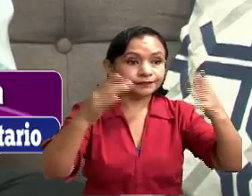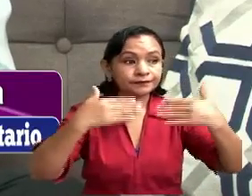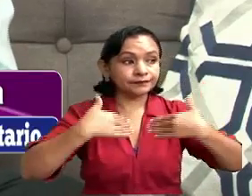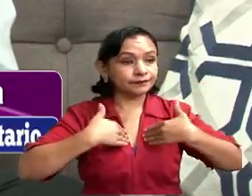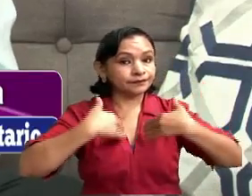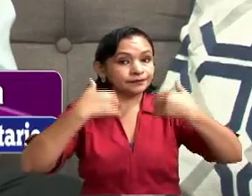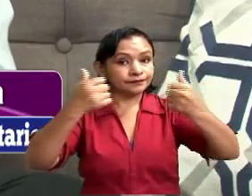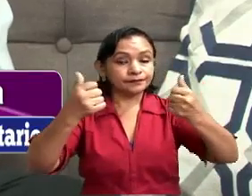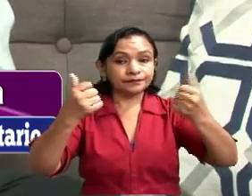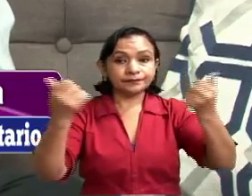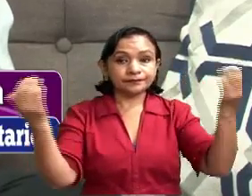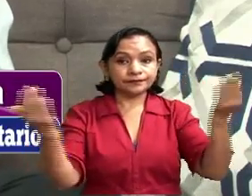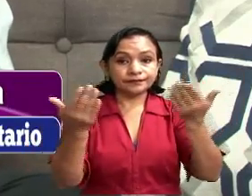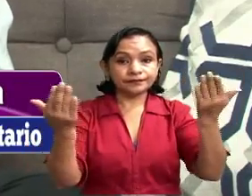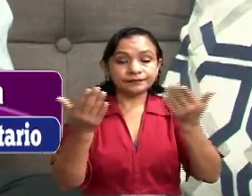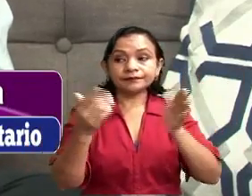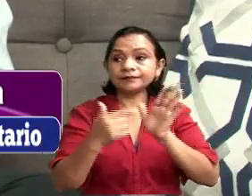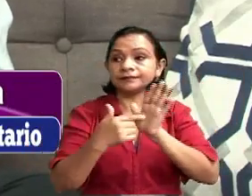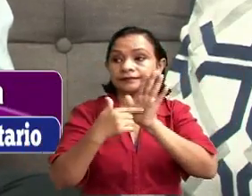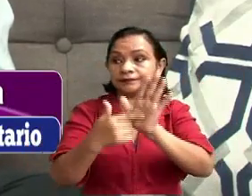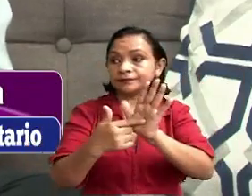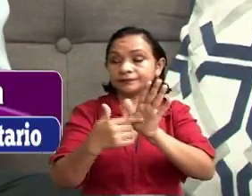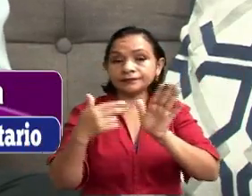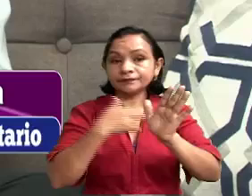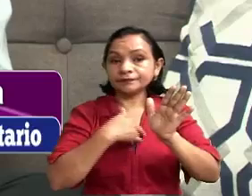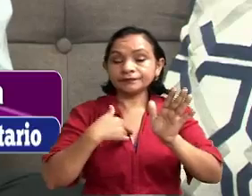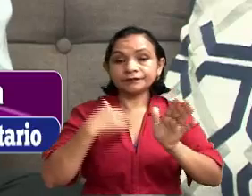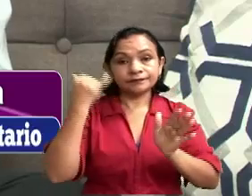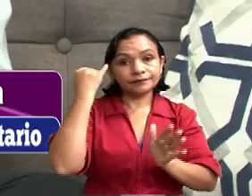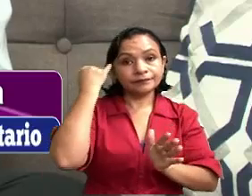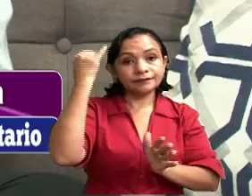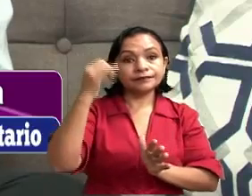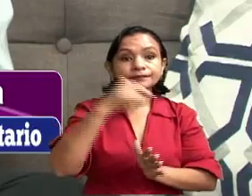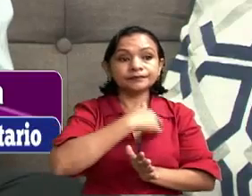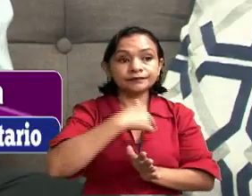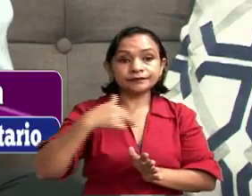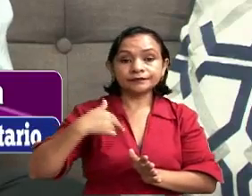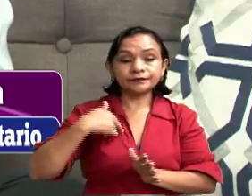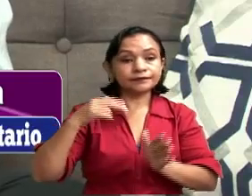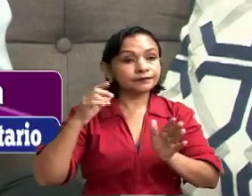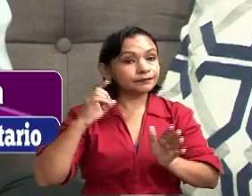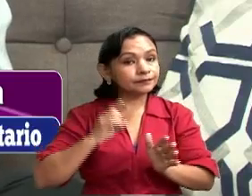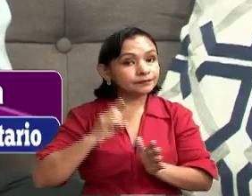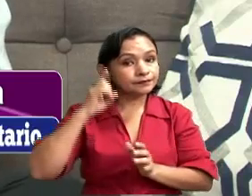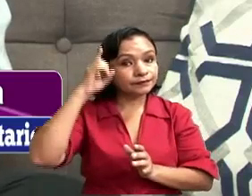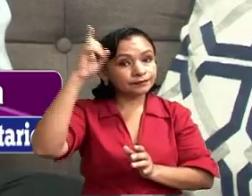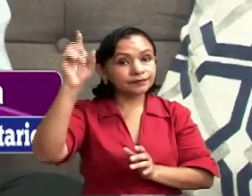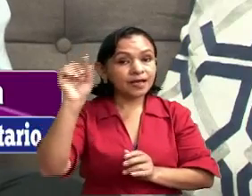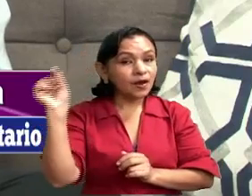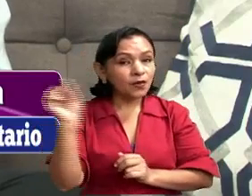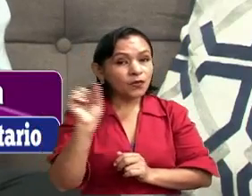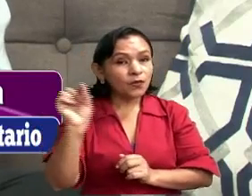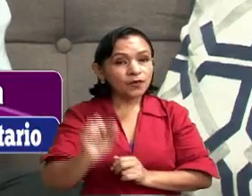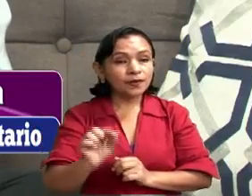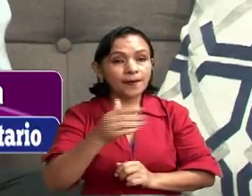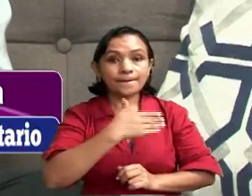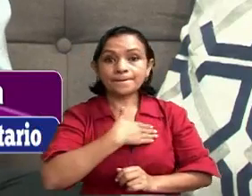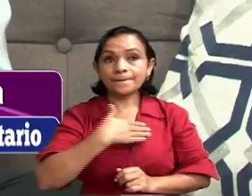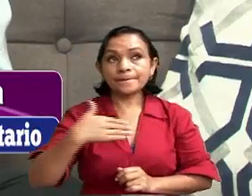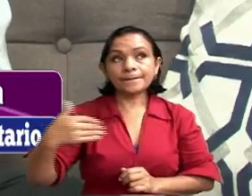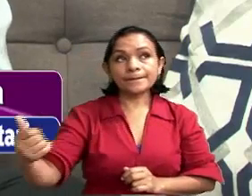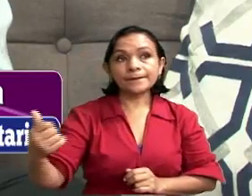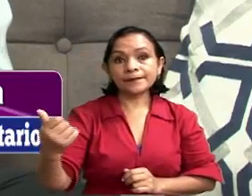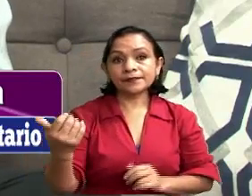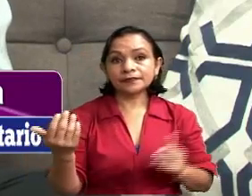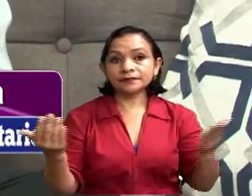general de muchas de las comunidades. Por ejemplo, para darte una idea, se está desarrollando en este momento el mejoramiento del